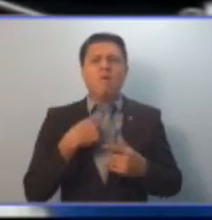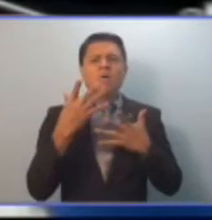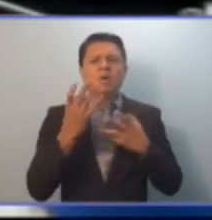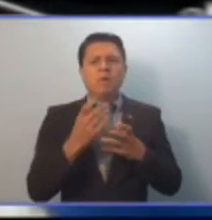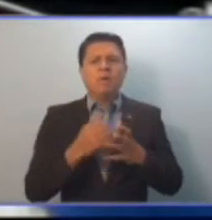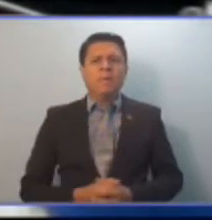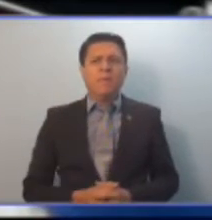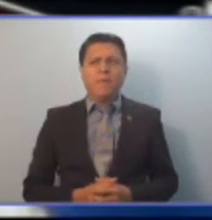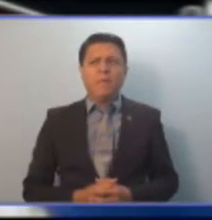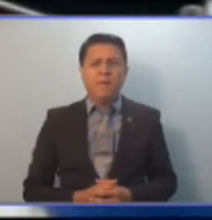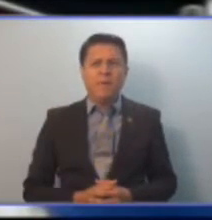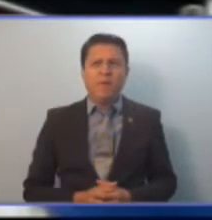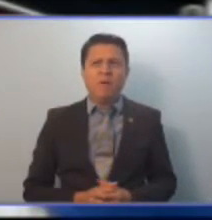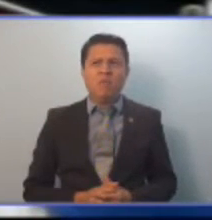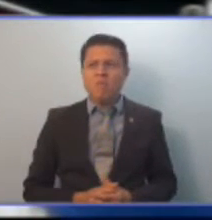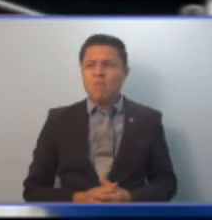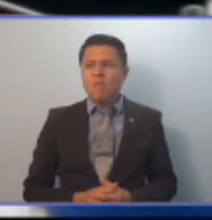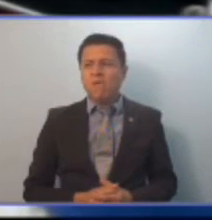Quisiera